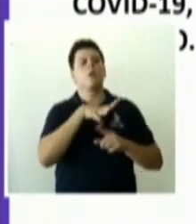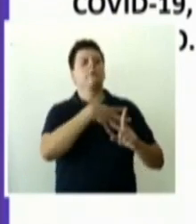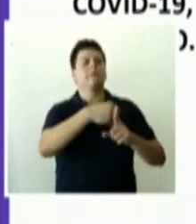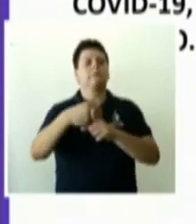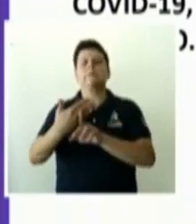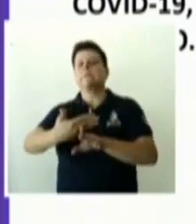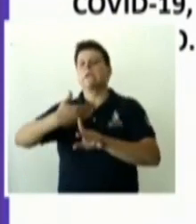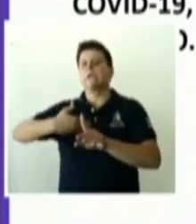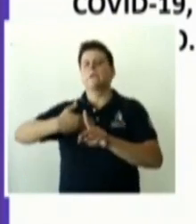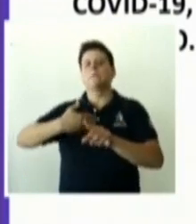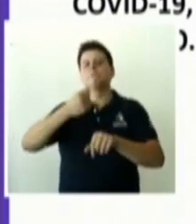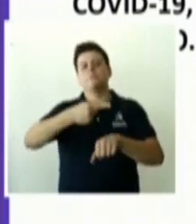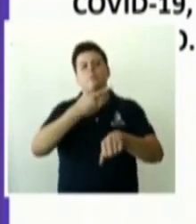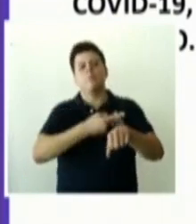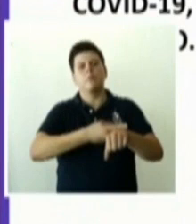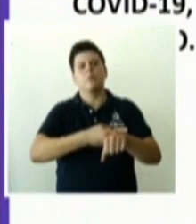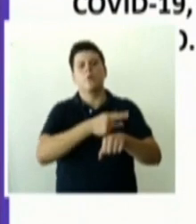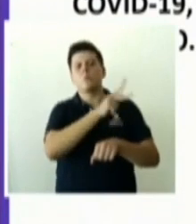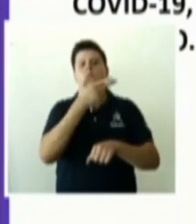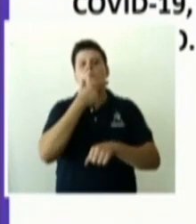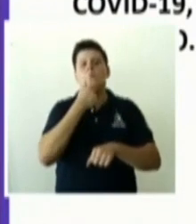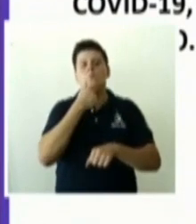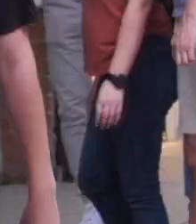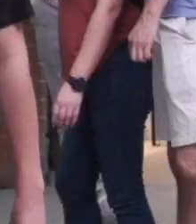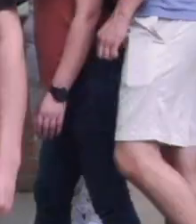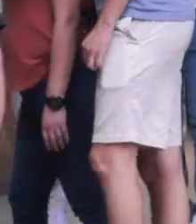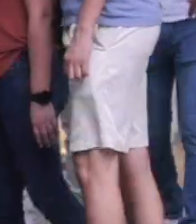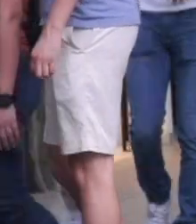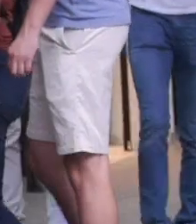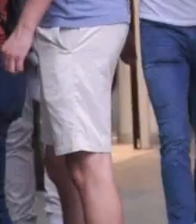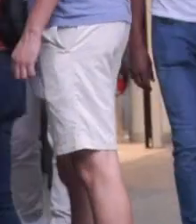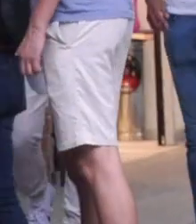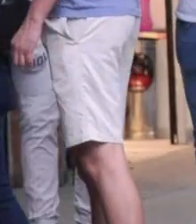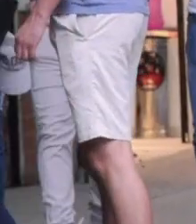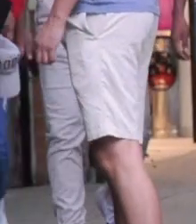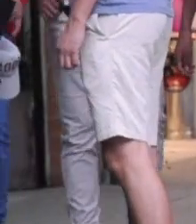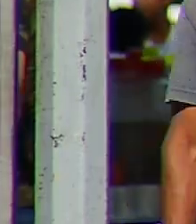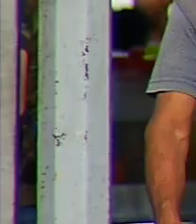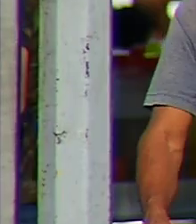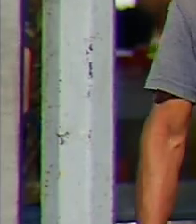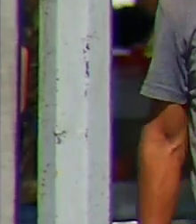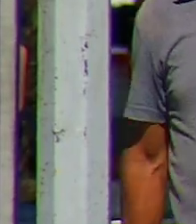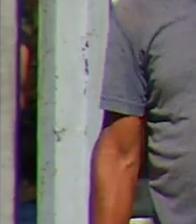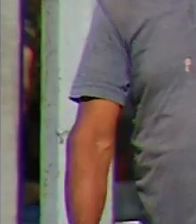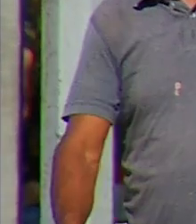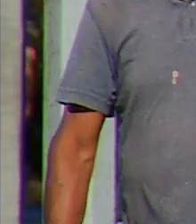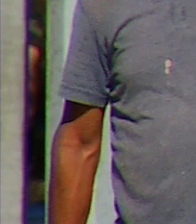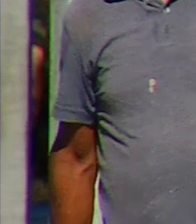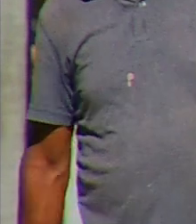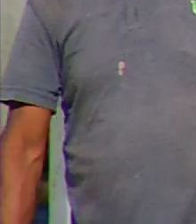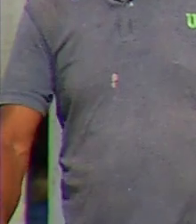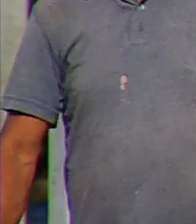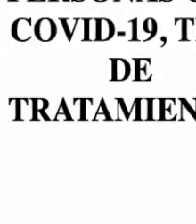adquirido esta enfermedad son del sexo masculino hasta el momento el 81 por ciento de los pacientes se encuentran en recuperación